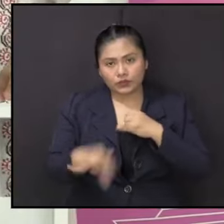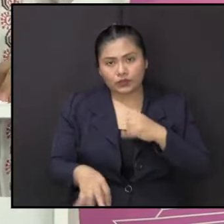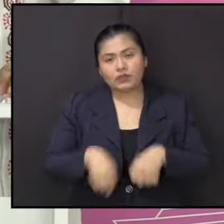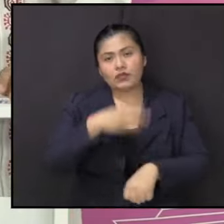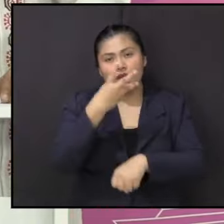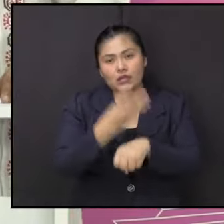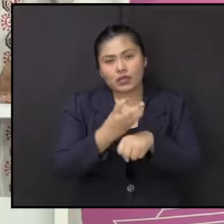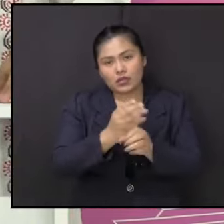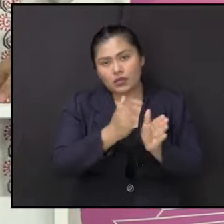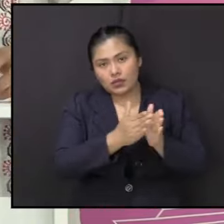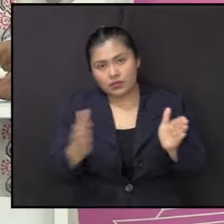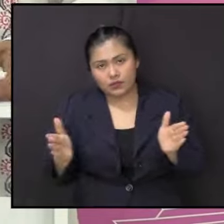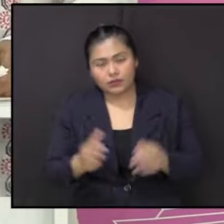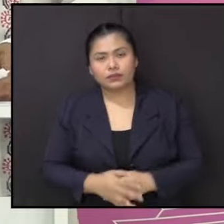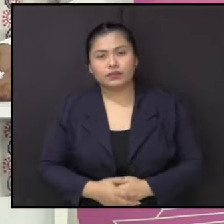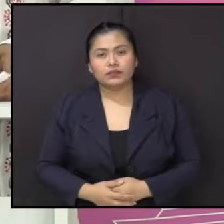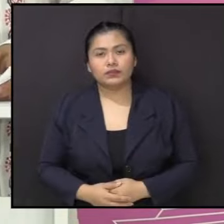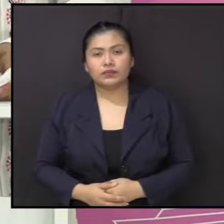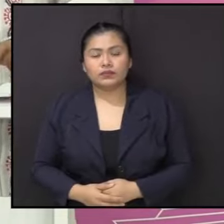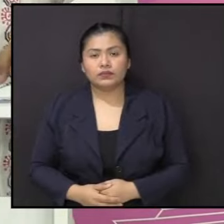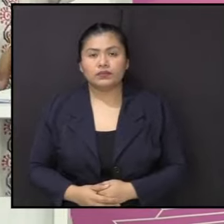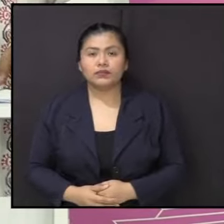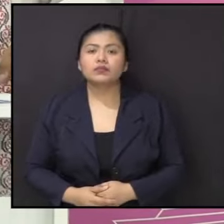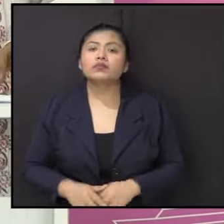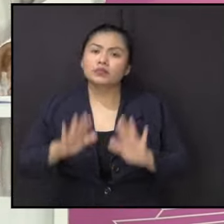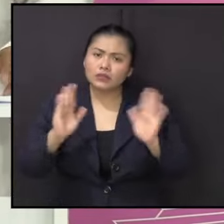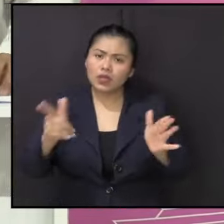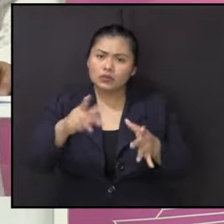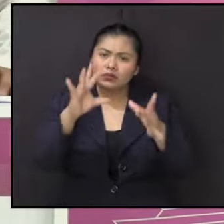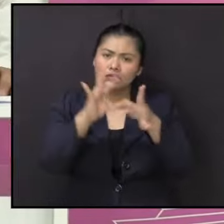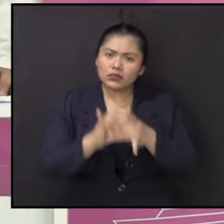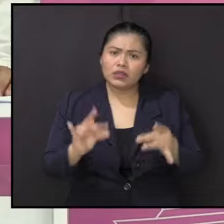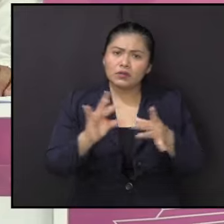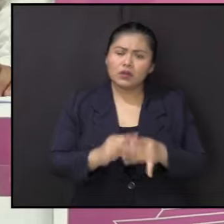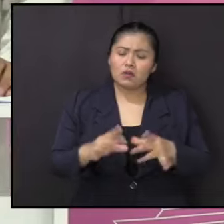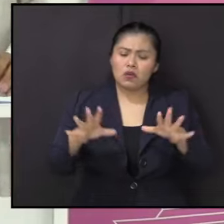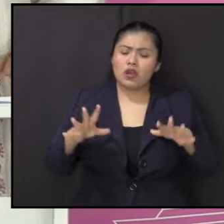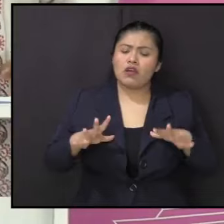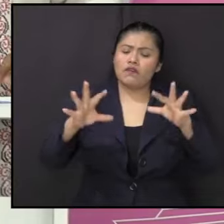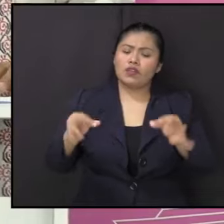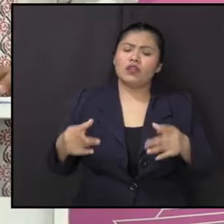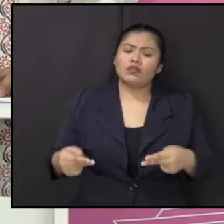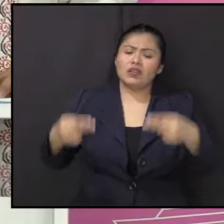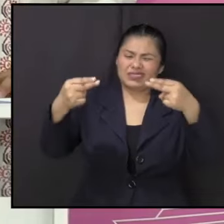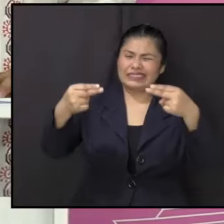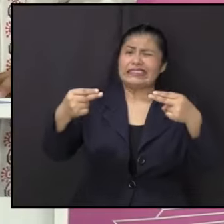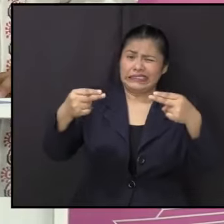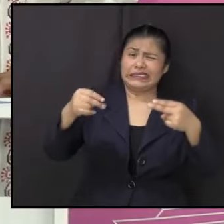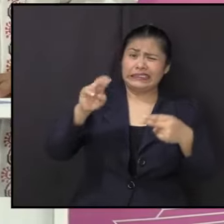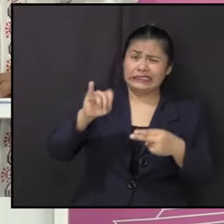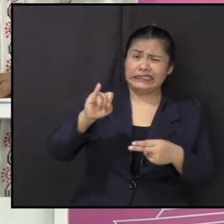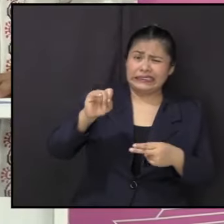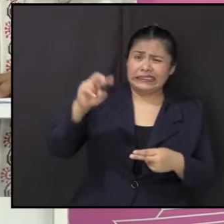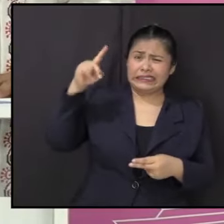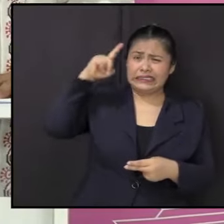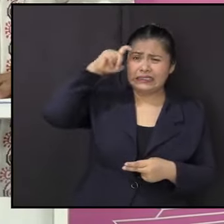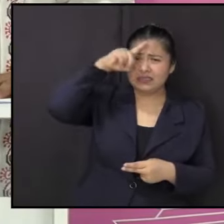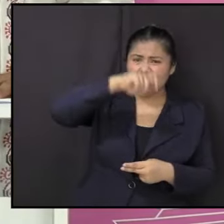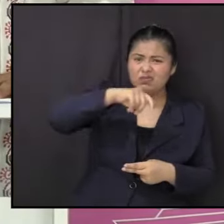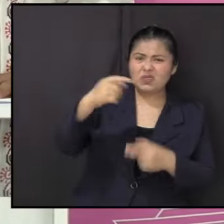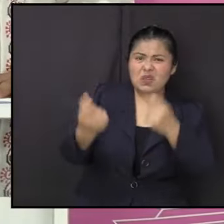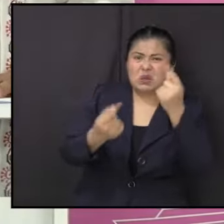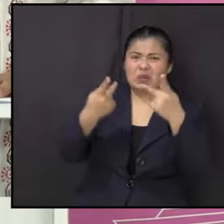bloque. Y pues ya hablaron del emprendimiento. El emprendimiento es difícil y muchas veces las personas que lo realizan se